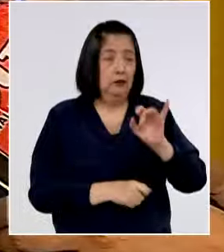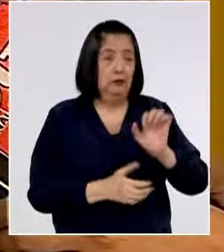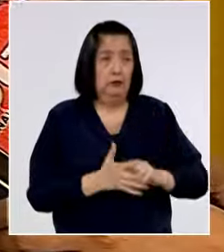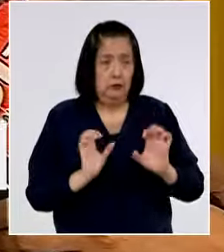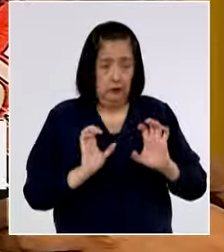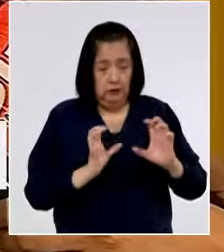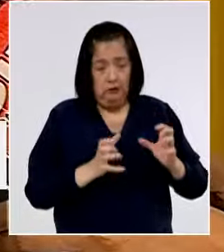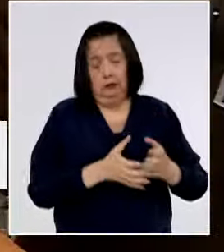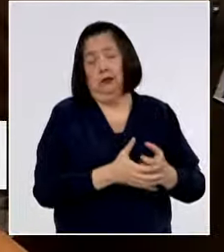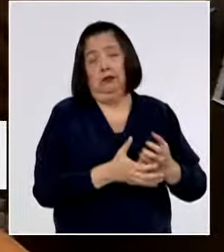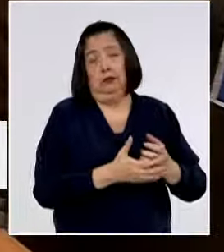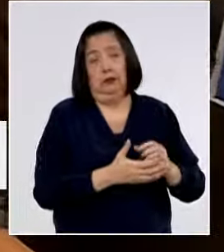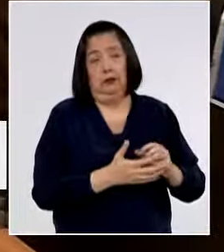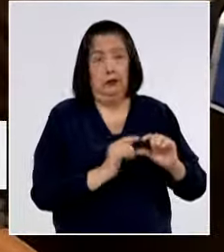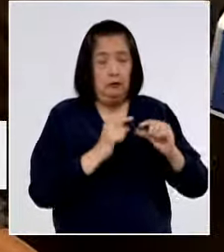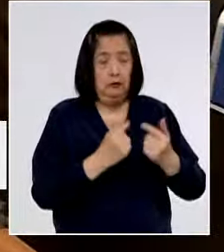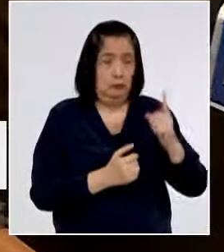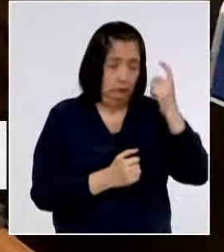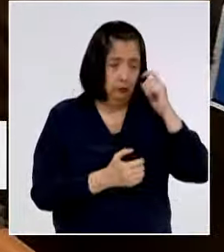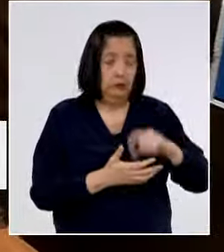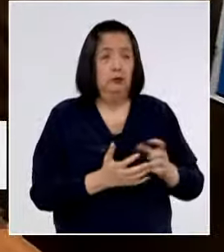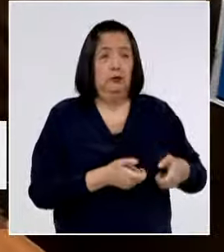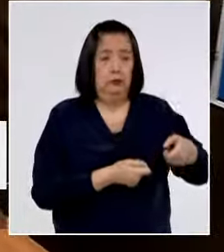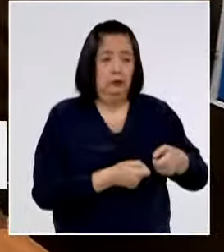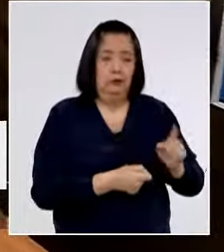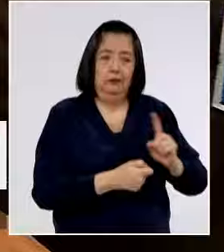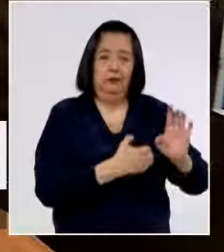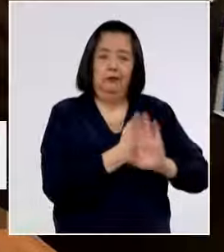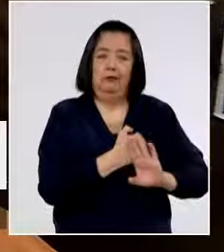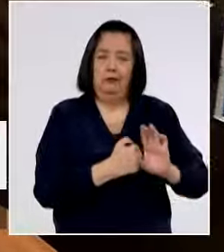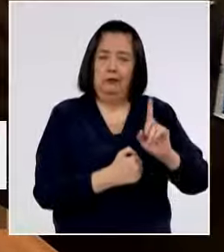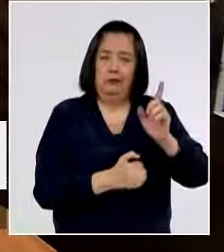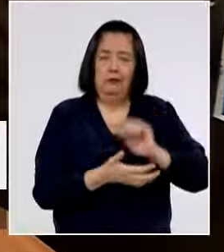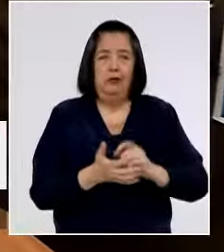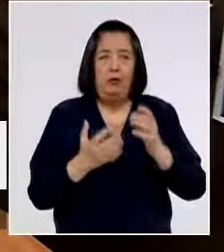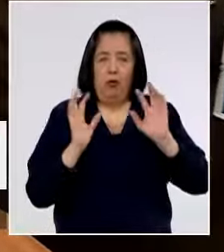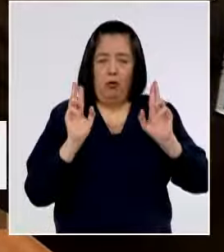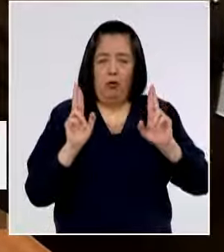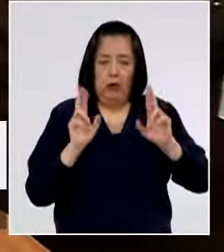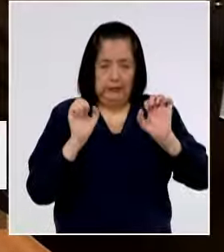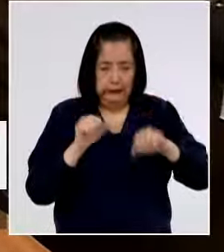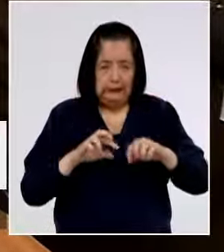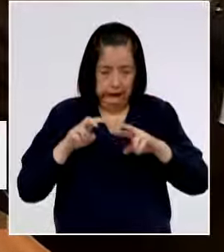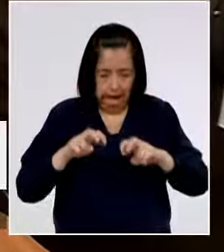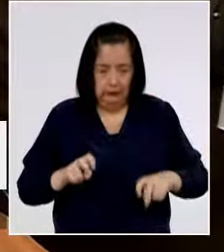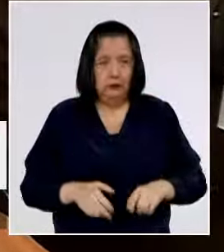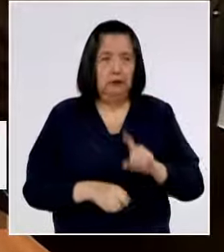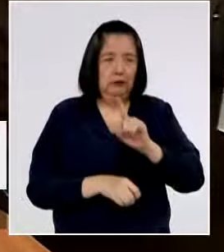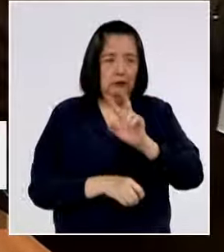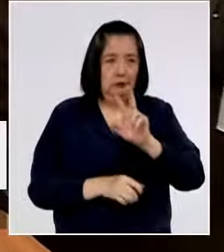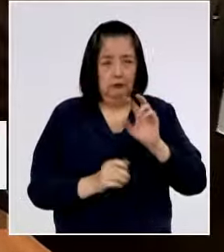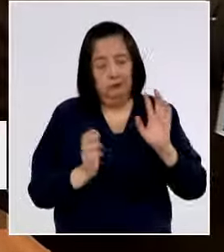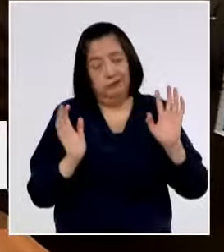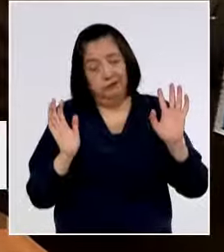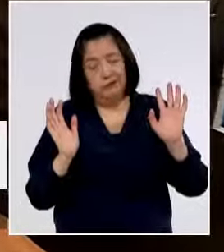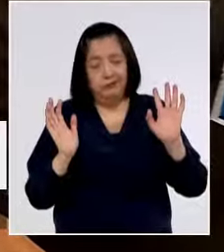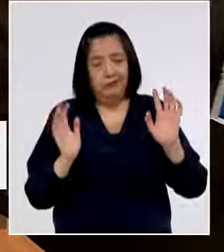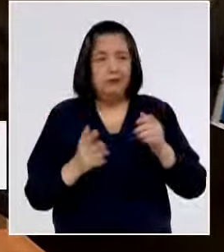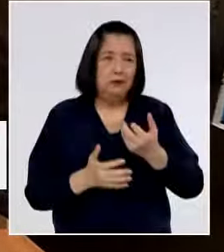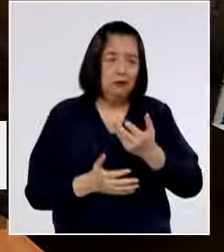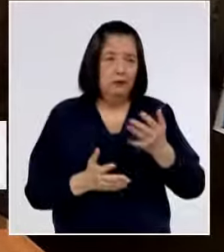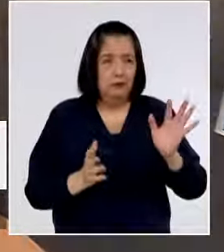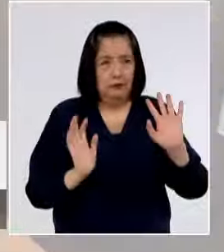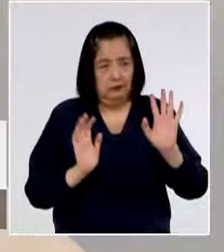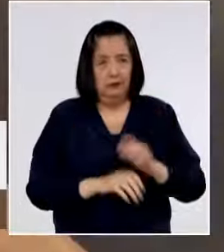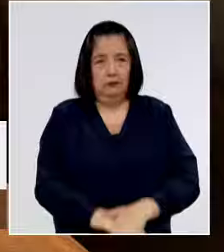bancada no apañe a nadie Ojalá se hiciera todo este proceso de investigación contra los 130 pero parece que acá Hay algo